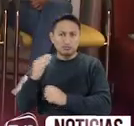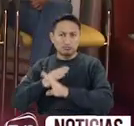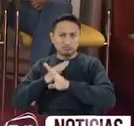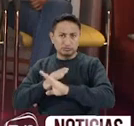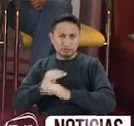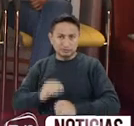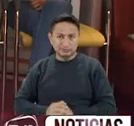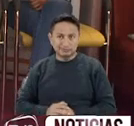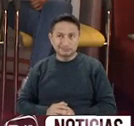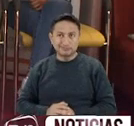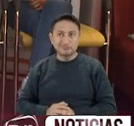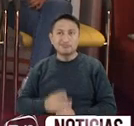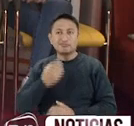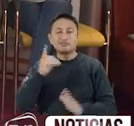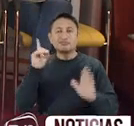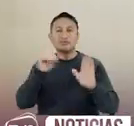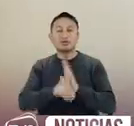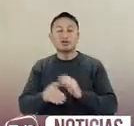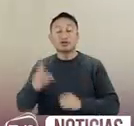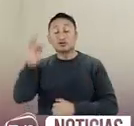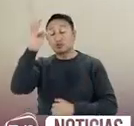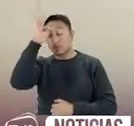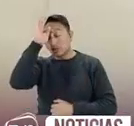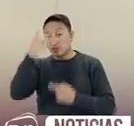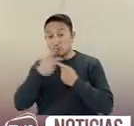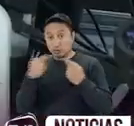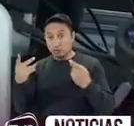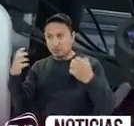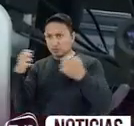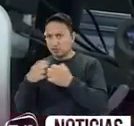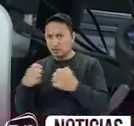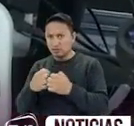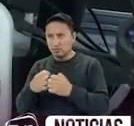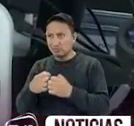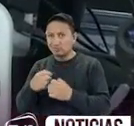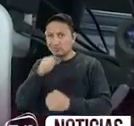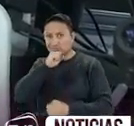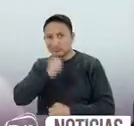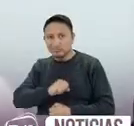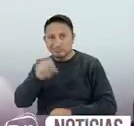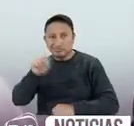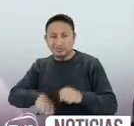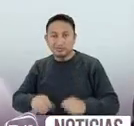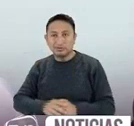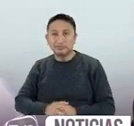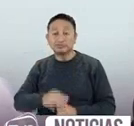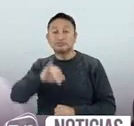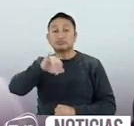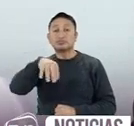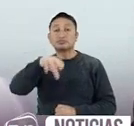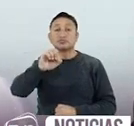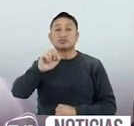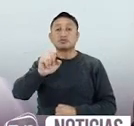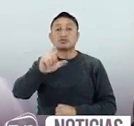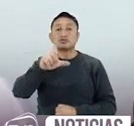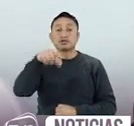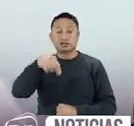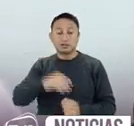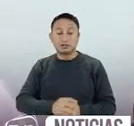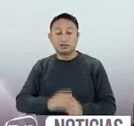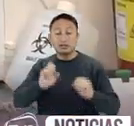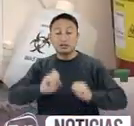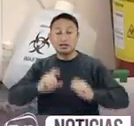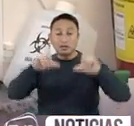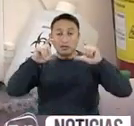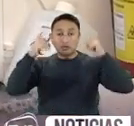Cáncer denunciaron que los equipos de los hospitales públicos estarían obsoletos. Jocelyn Ochoa necesita realizarse una